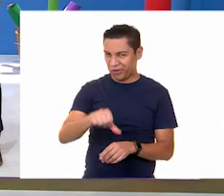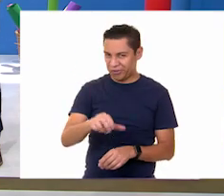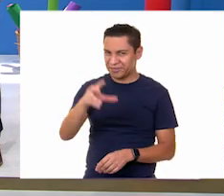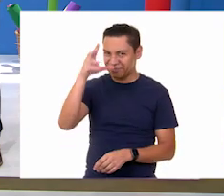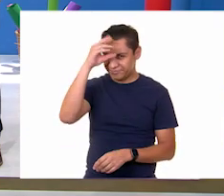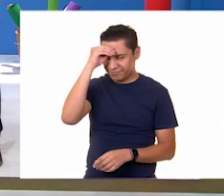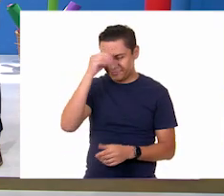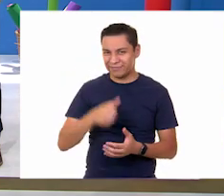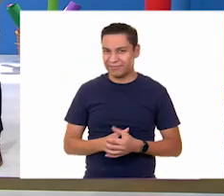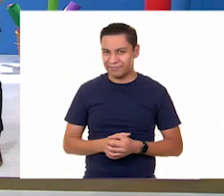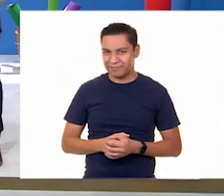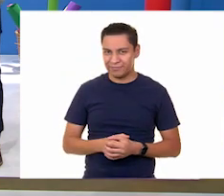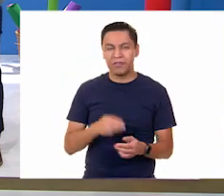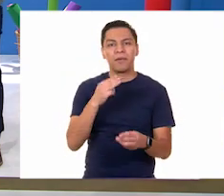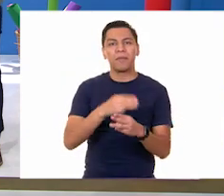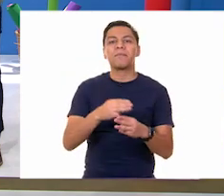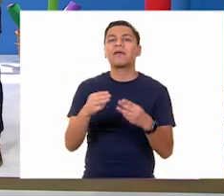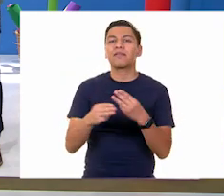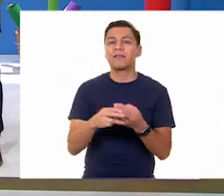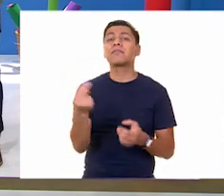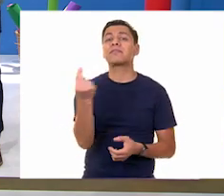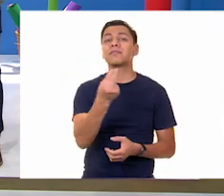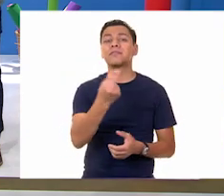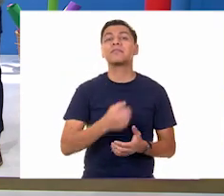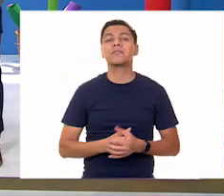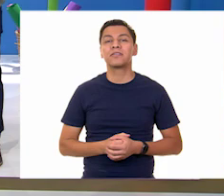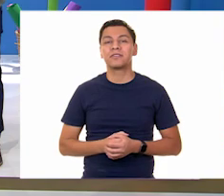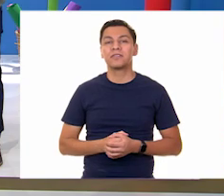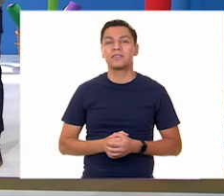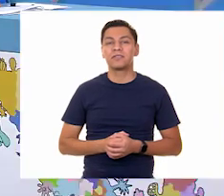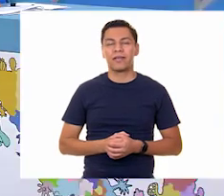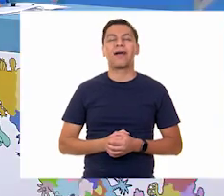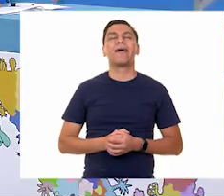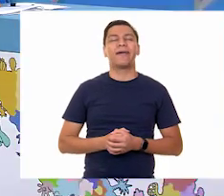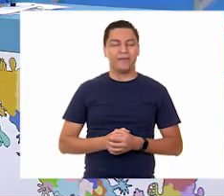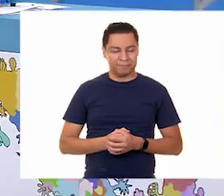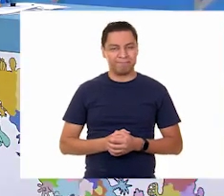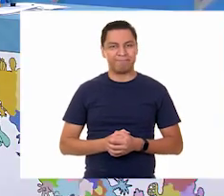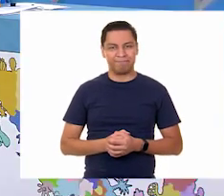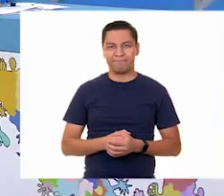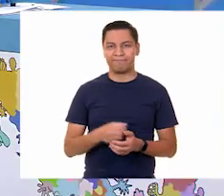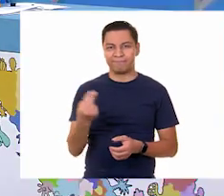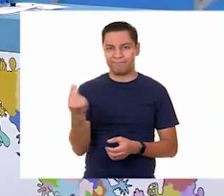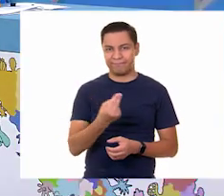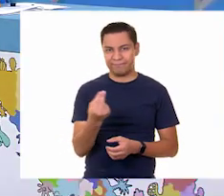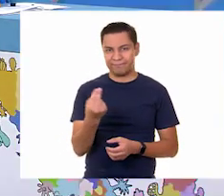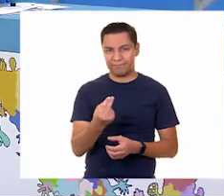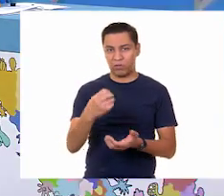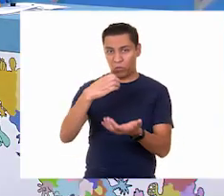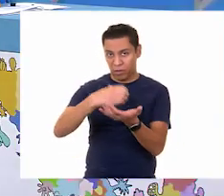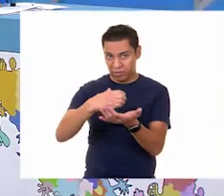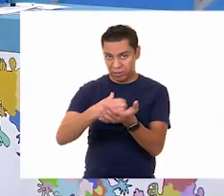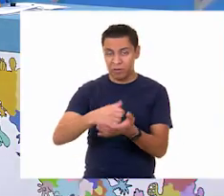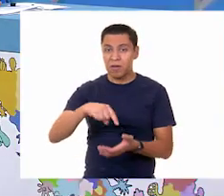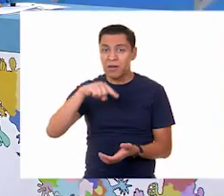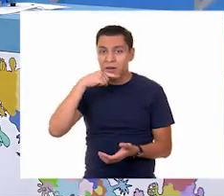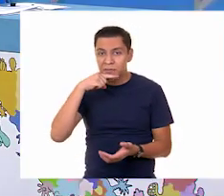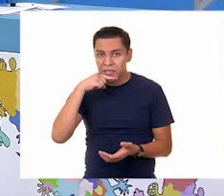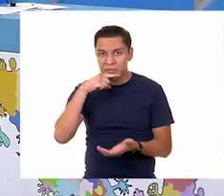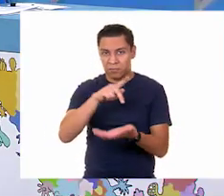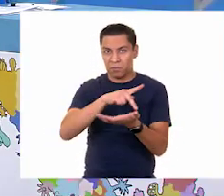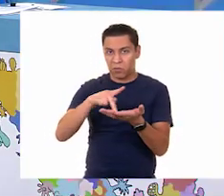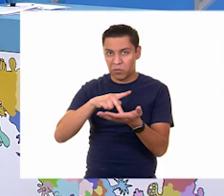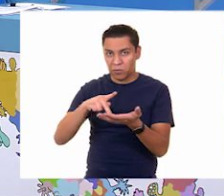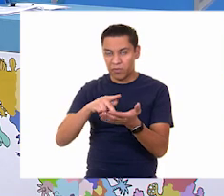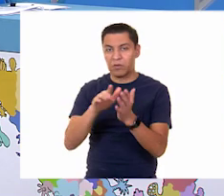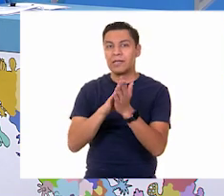es. Bueno, ¿qué materiales van a necesitar para esto? Pues como siempre, su cuaderno de notas, lápiz o pluma,